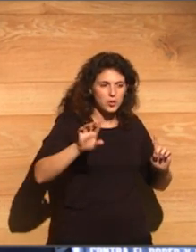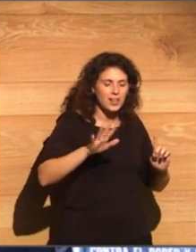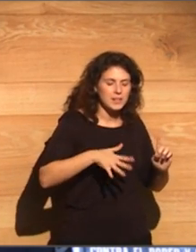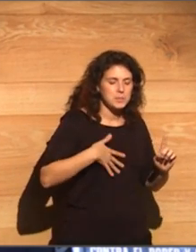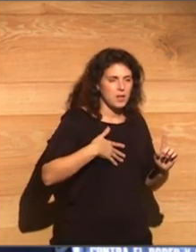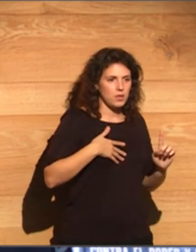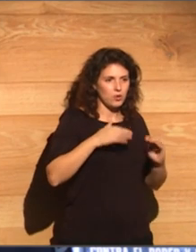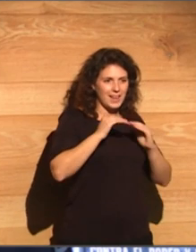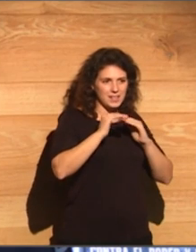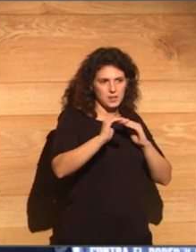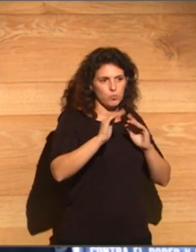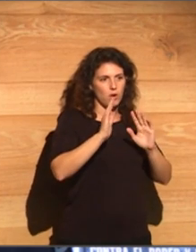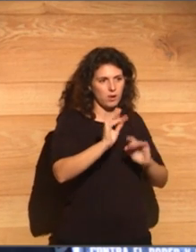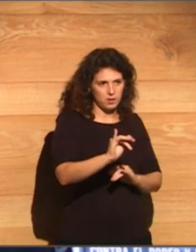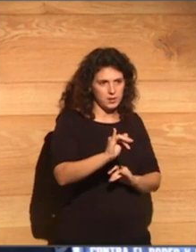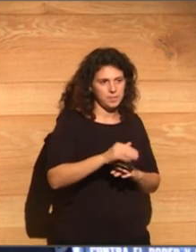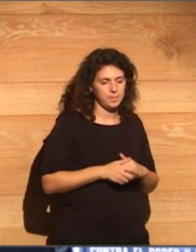estatismo. Hay una cosa que es